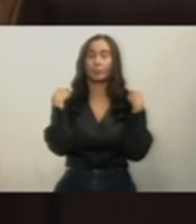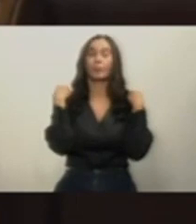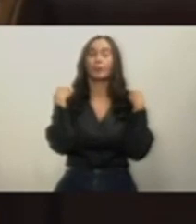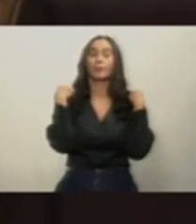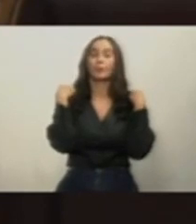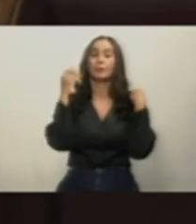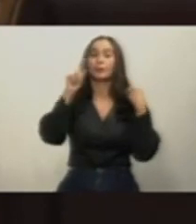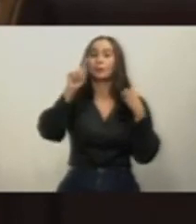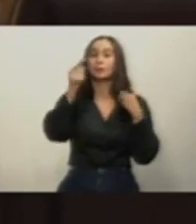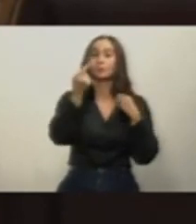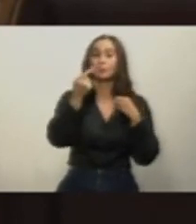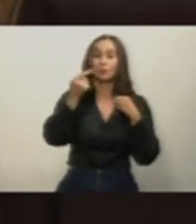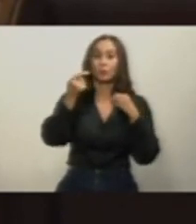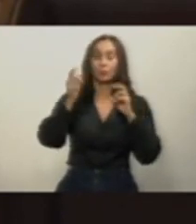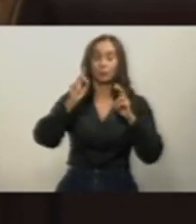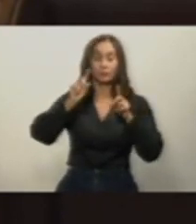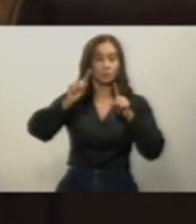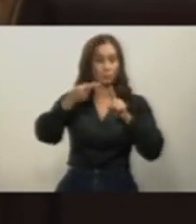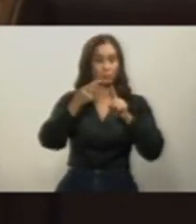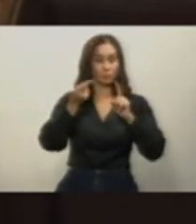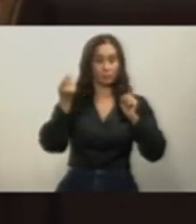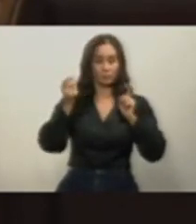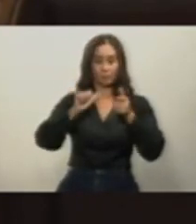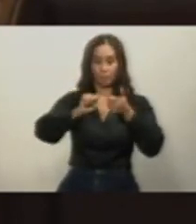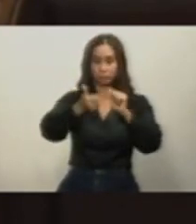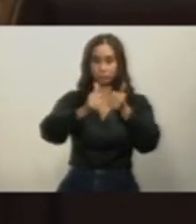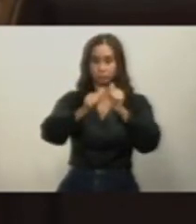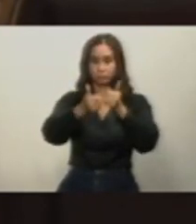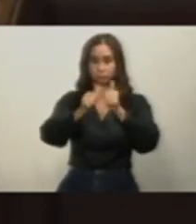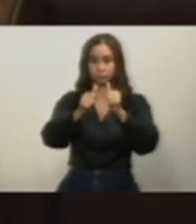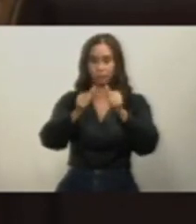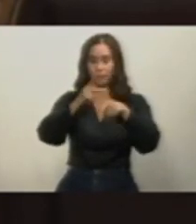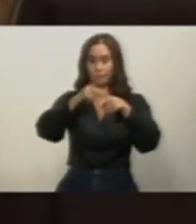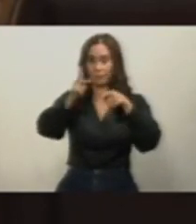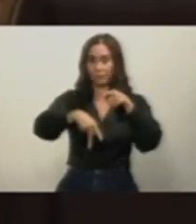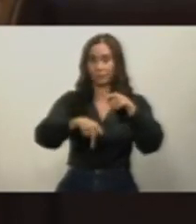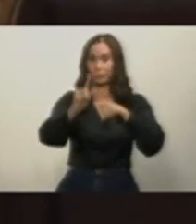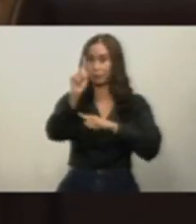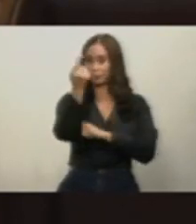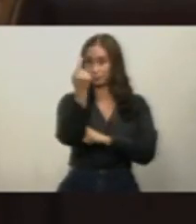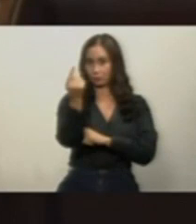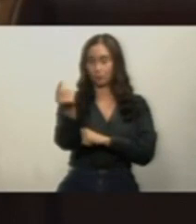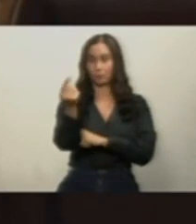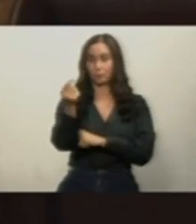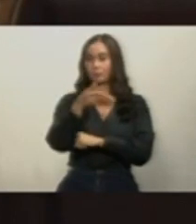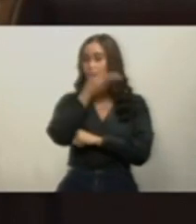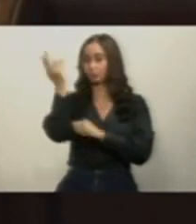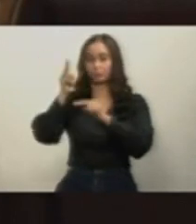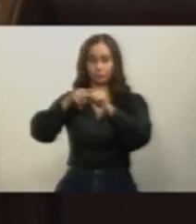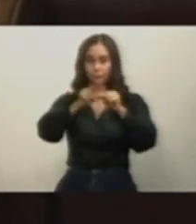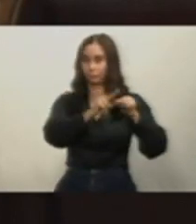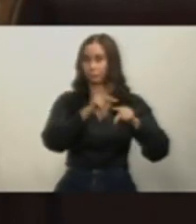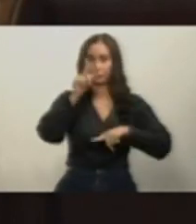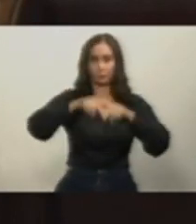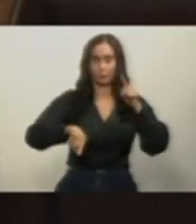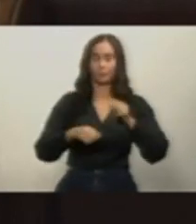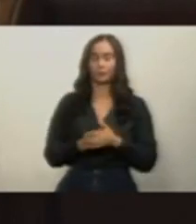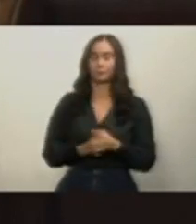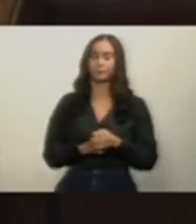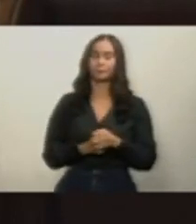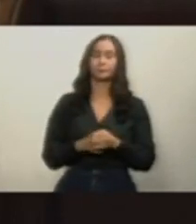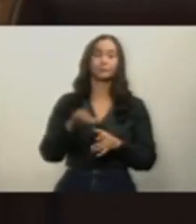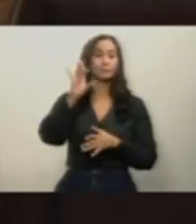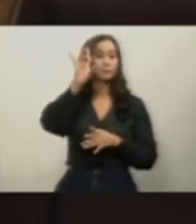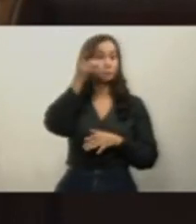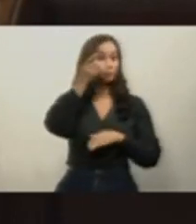excepción de torneos profesionales sin asistencia de público octavo se establece que las actividades